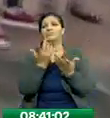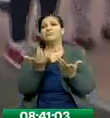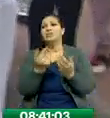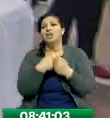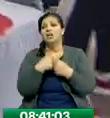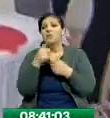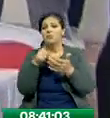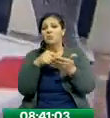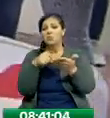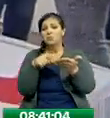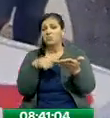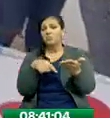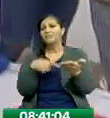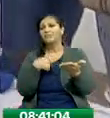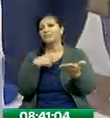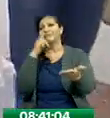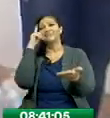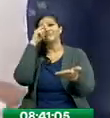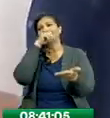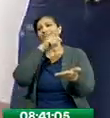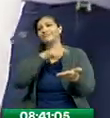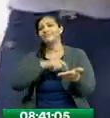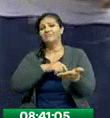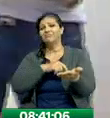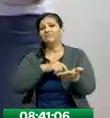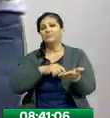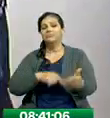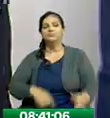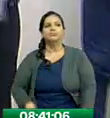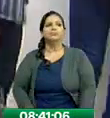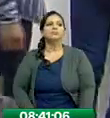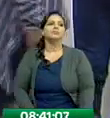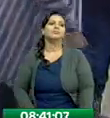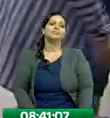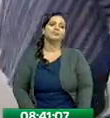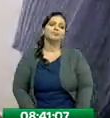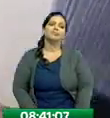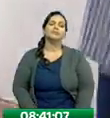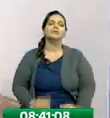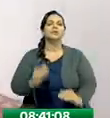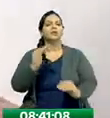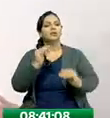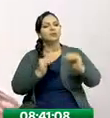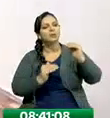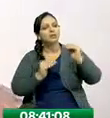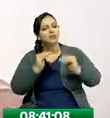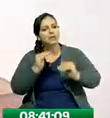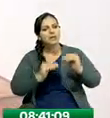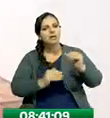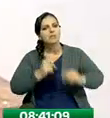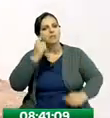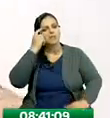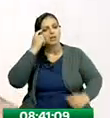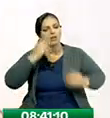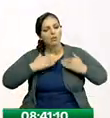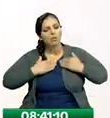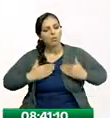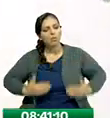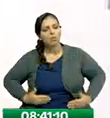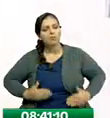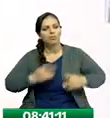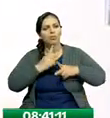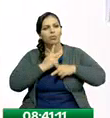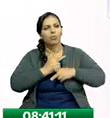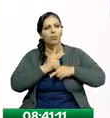rica entre estos impedimentos que usted dice claro pero tenemos que tener un poquito de conciencia para poder determinar de que todo este tipo de